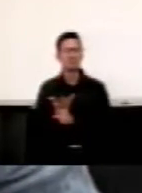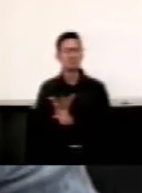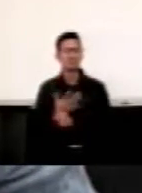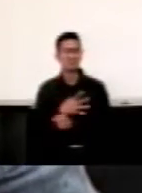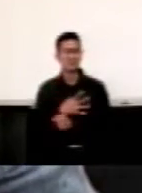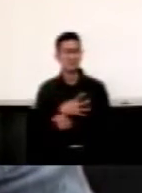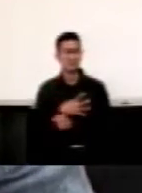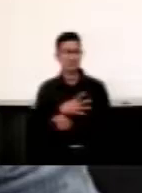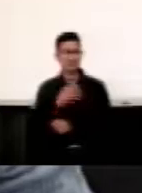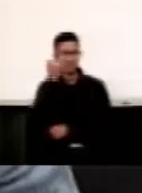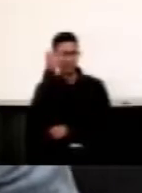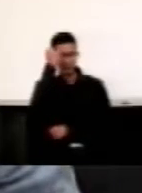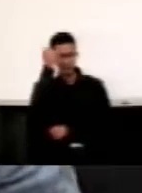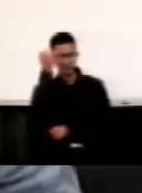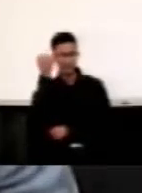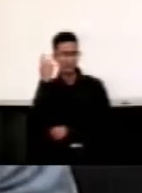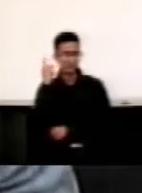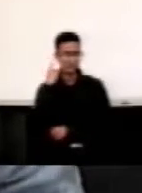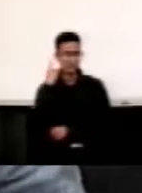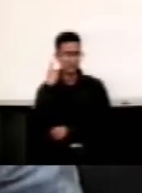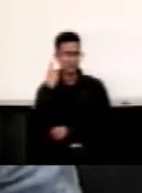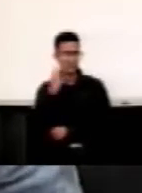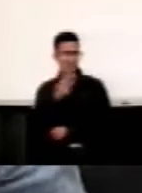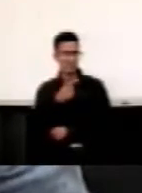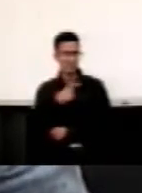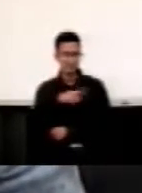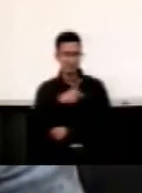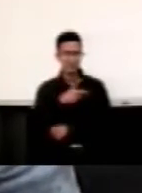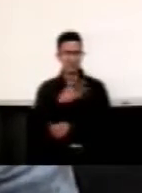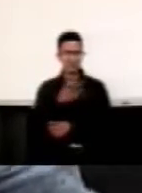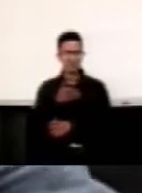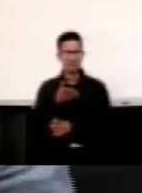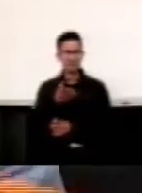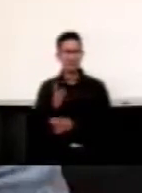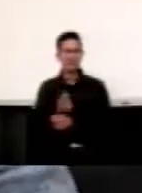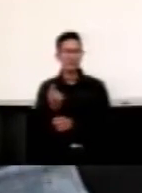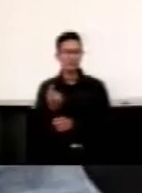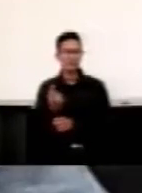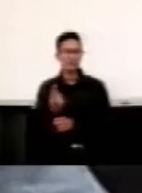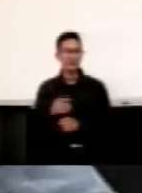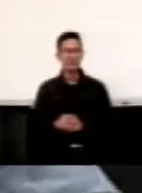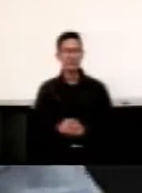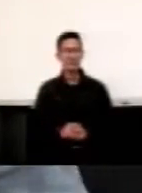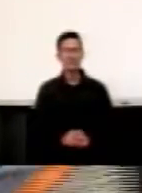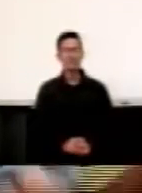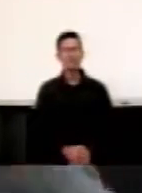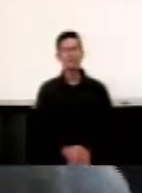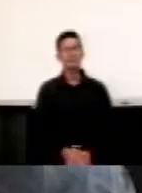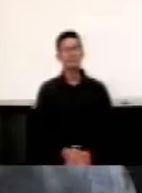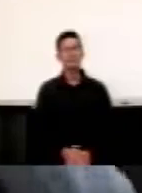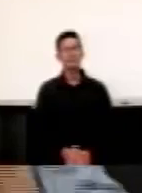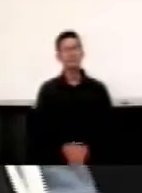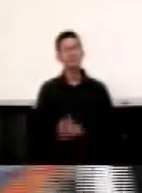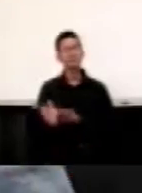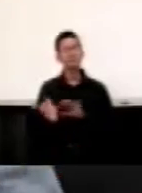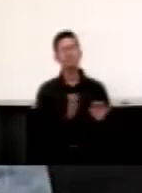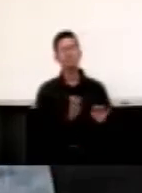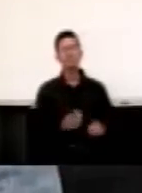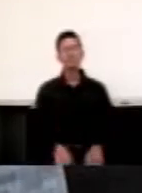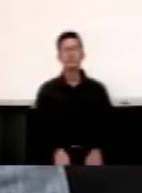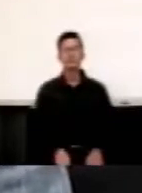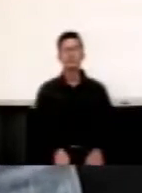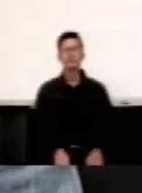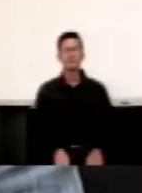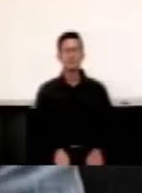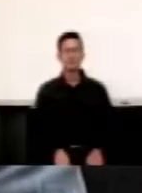lo señala, ¿no? Y es parte de lo que hace la obra. Entonces, esa es la primera cuestión. La otra cuestión, y ya entrando un poco más